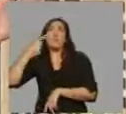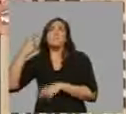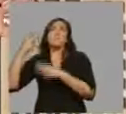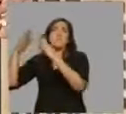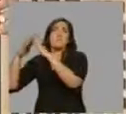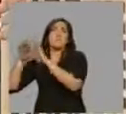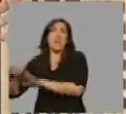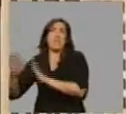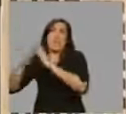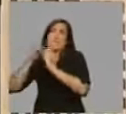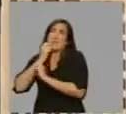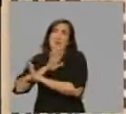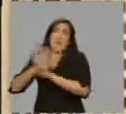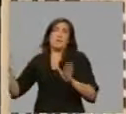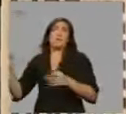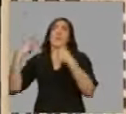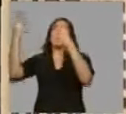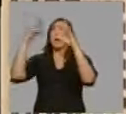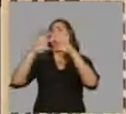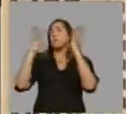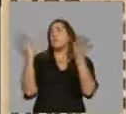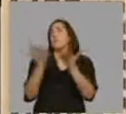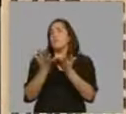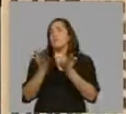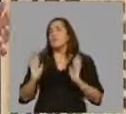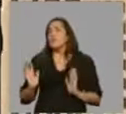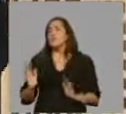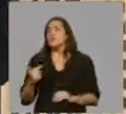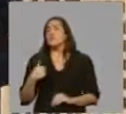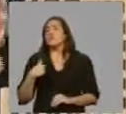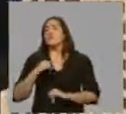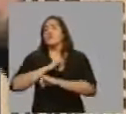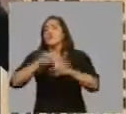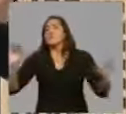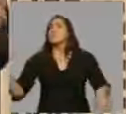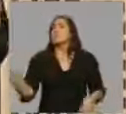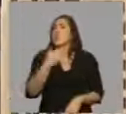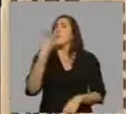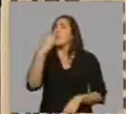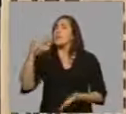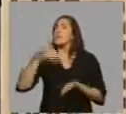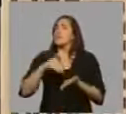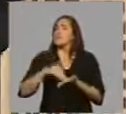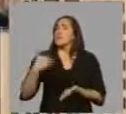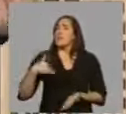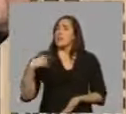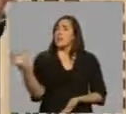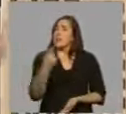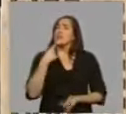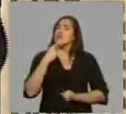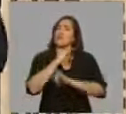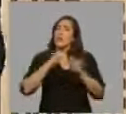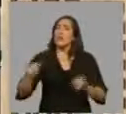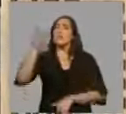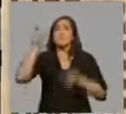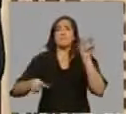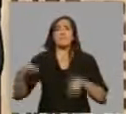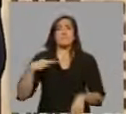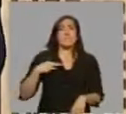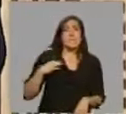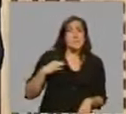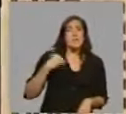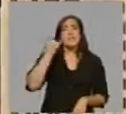en sus maravillosas casas. Por eso digo, y hago un llamado muy grande a todos los argentinos, a los 40 millones de argentinos, uniformados y